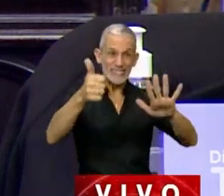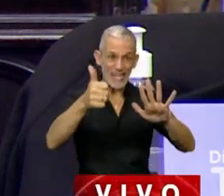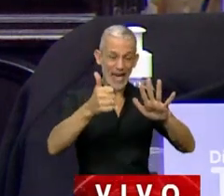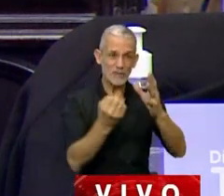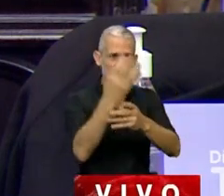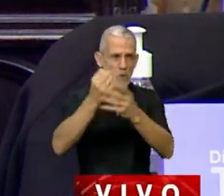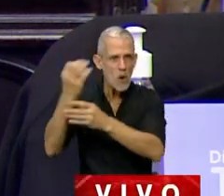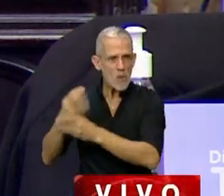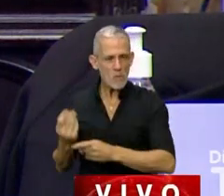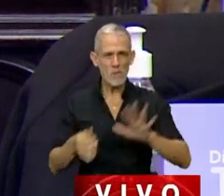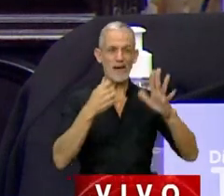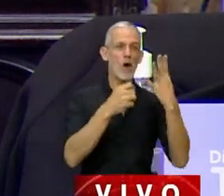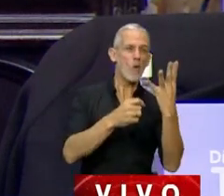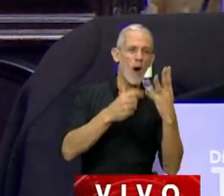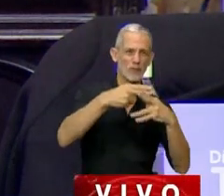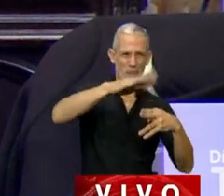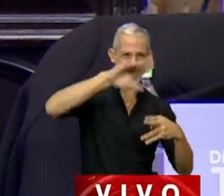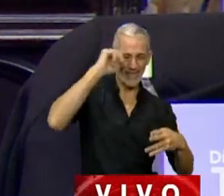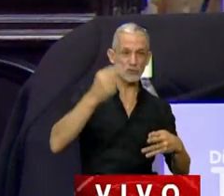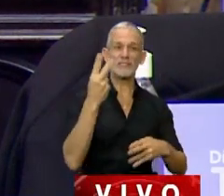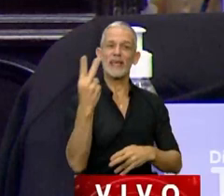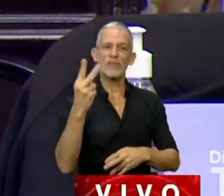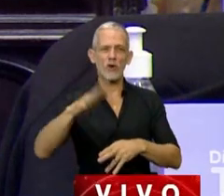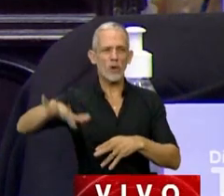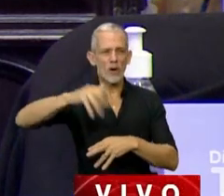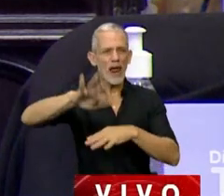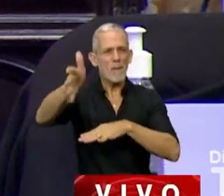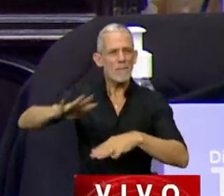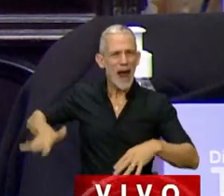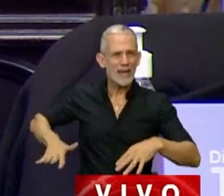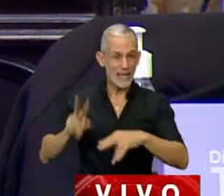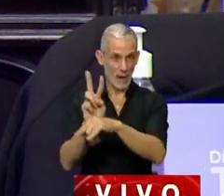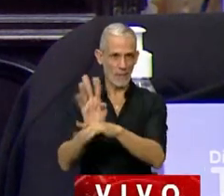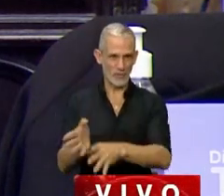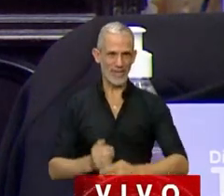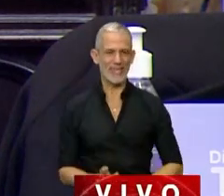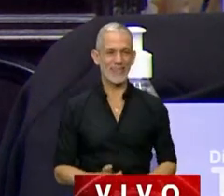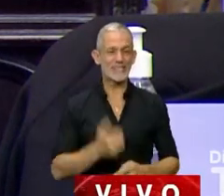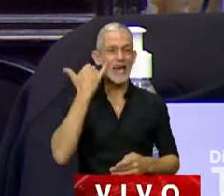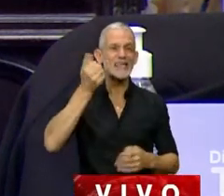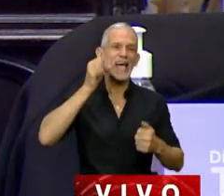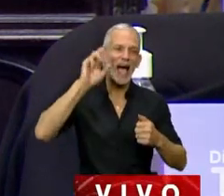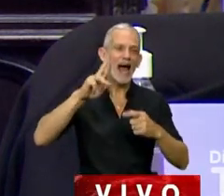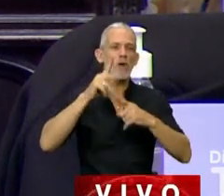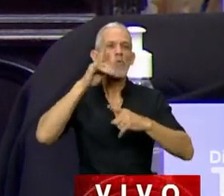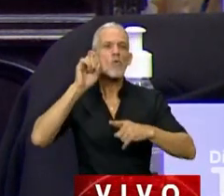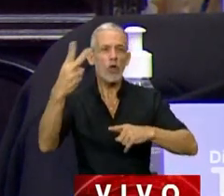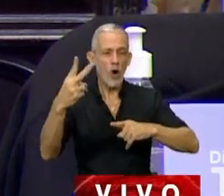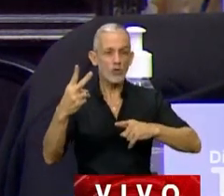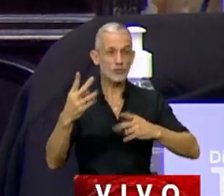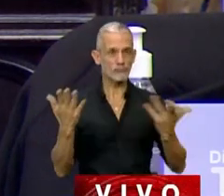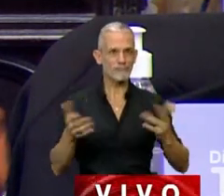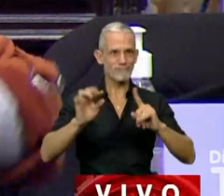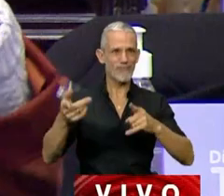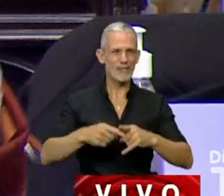áreas creadas, 4 parques nacionales y 2 áreas marinas protegidas, y Yaganes y Burgu 2, que también sentaron un